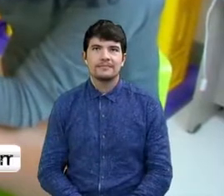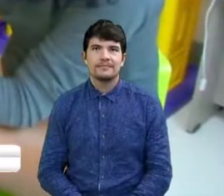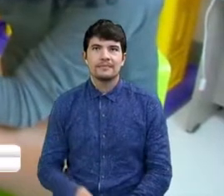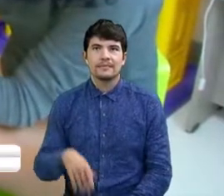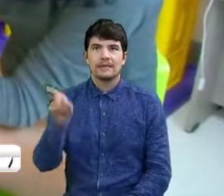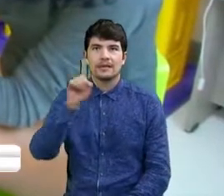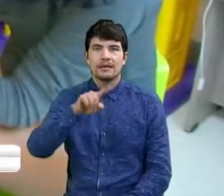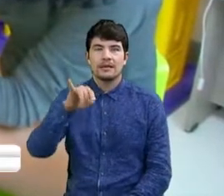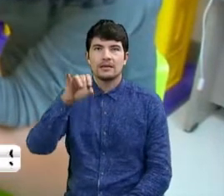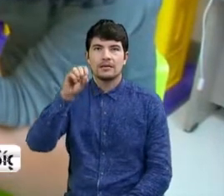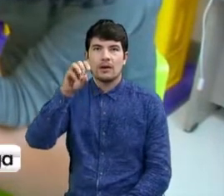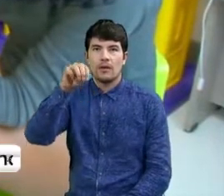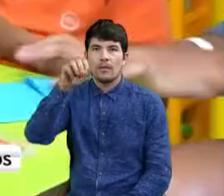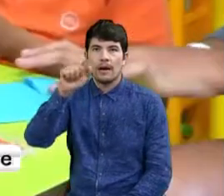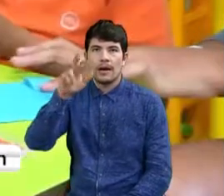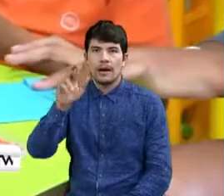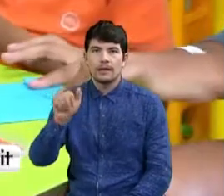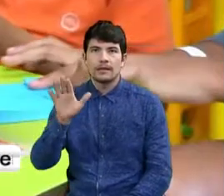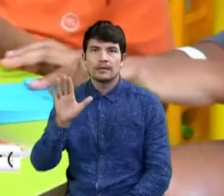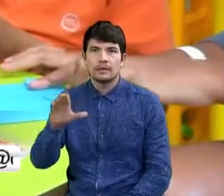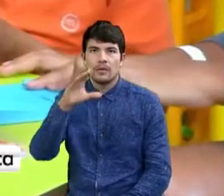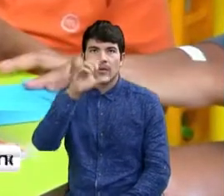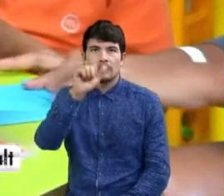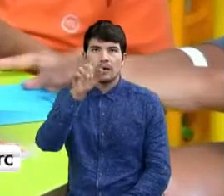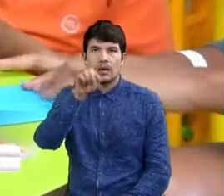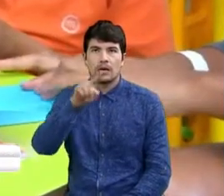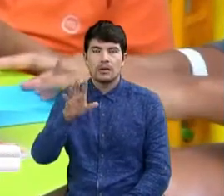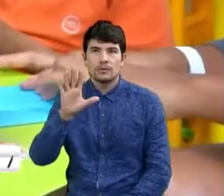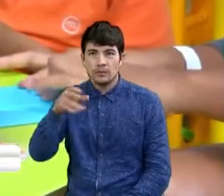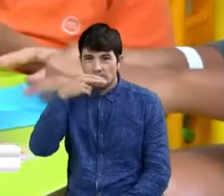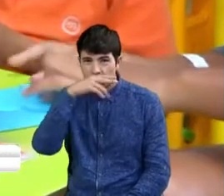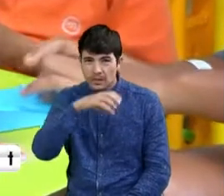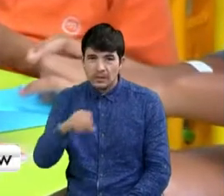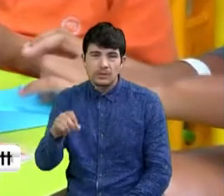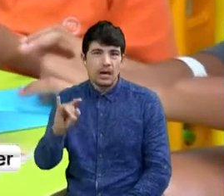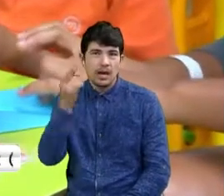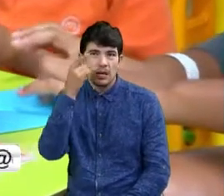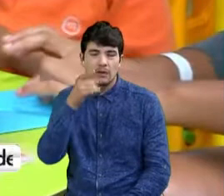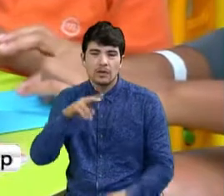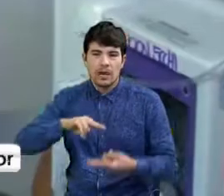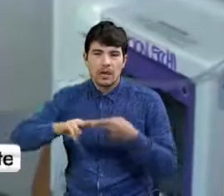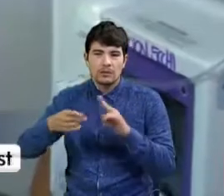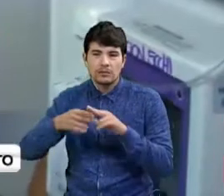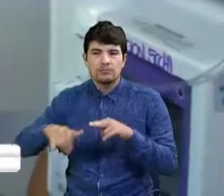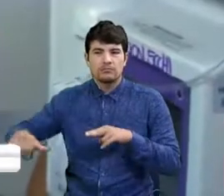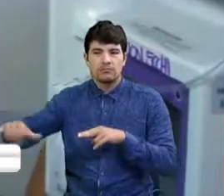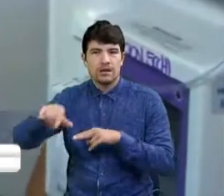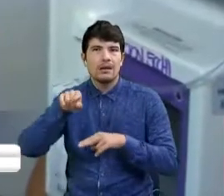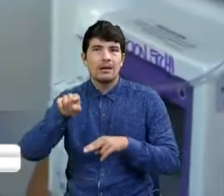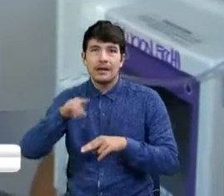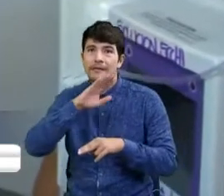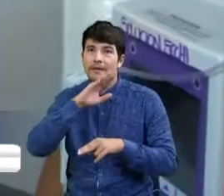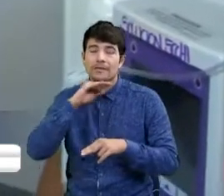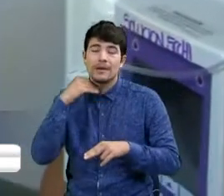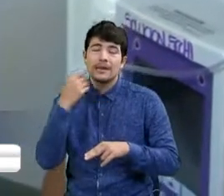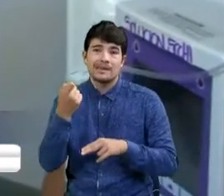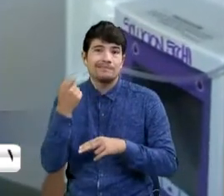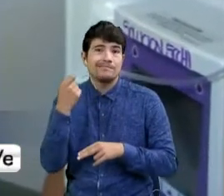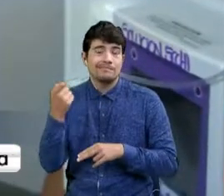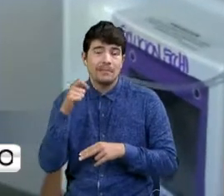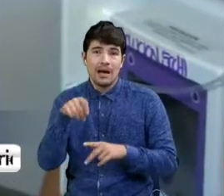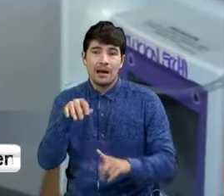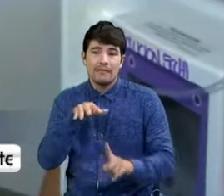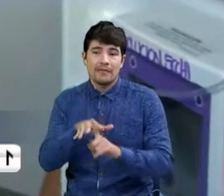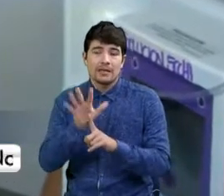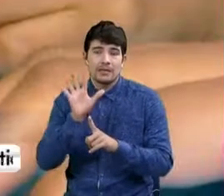Xiomara, Evelyn, Sara, Stephanie, Carlos son niños que tienen algo en común. Padecen de enfermedades delicadas que afectan